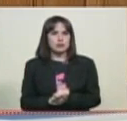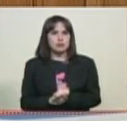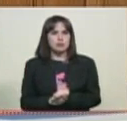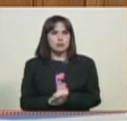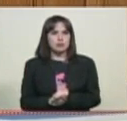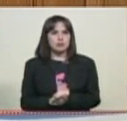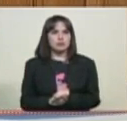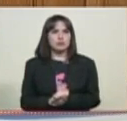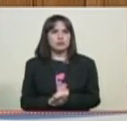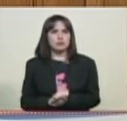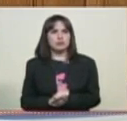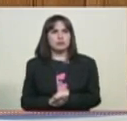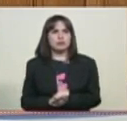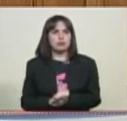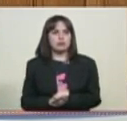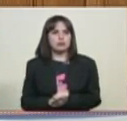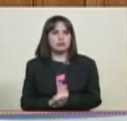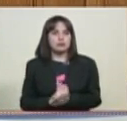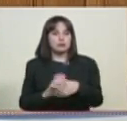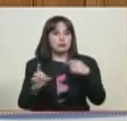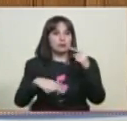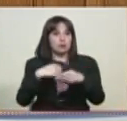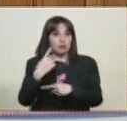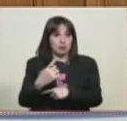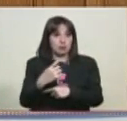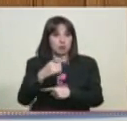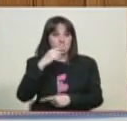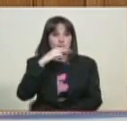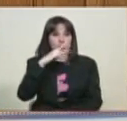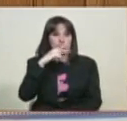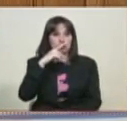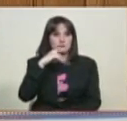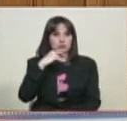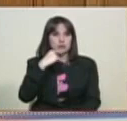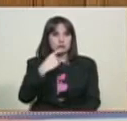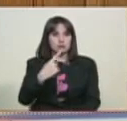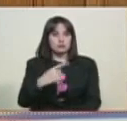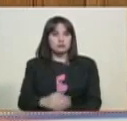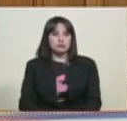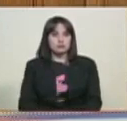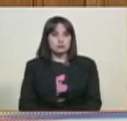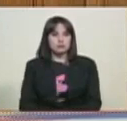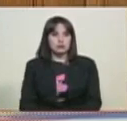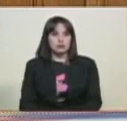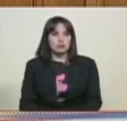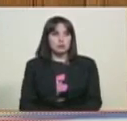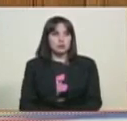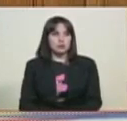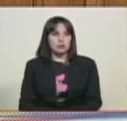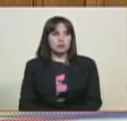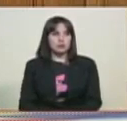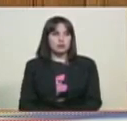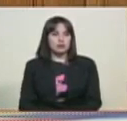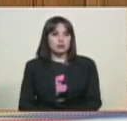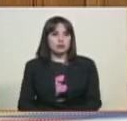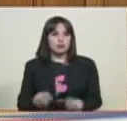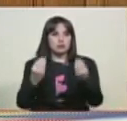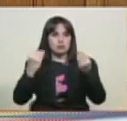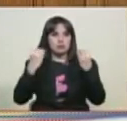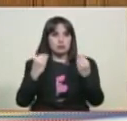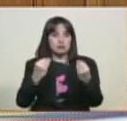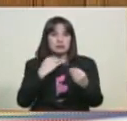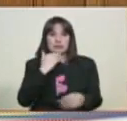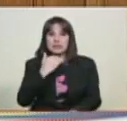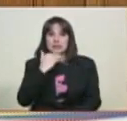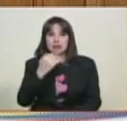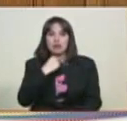apresurarme, a pesar de las declaraciones que ustedes vieron durante las últimas semanas de